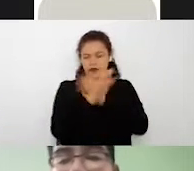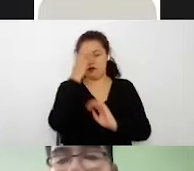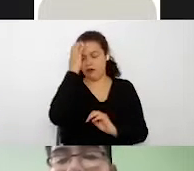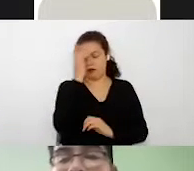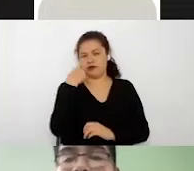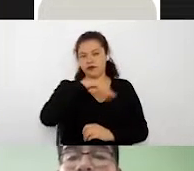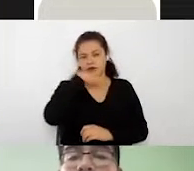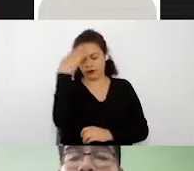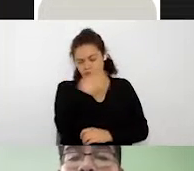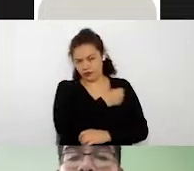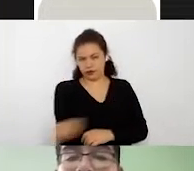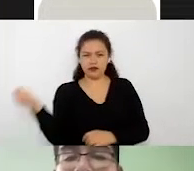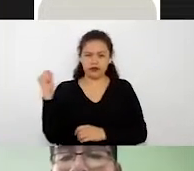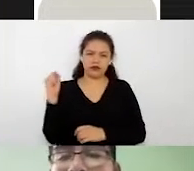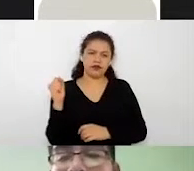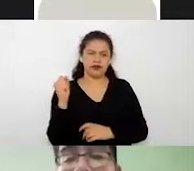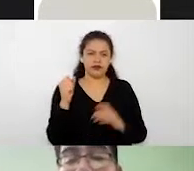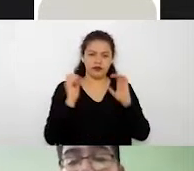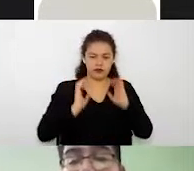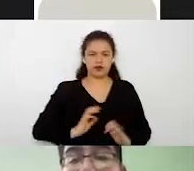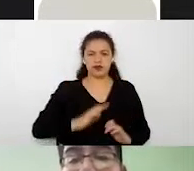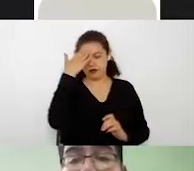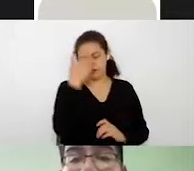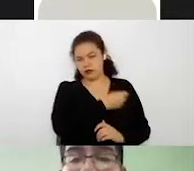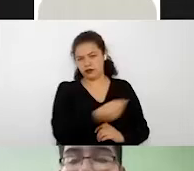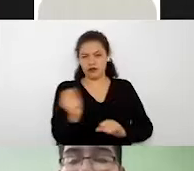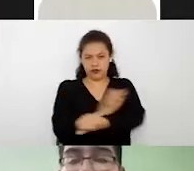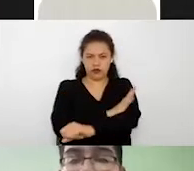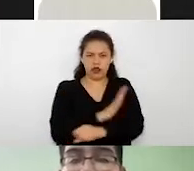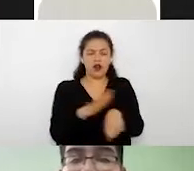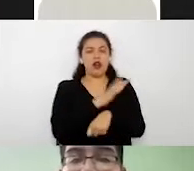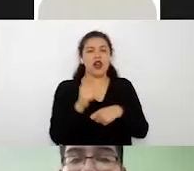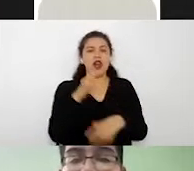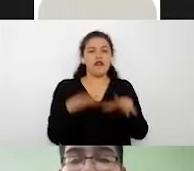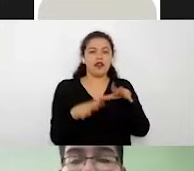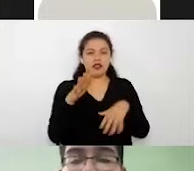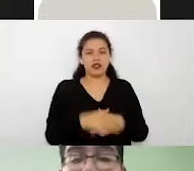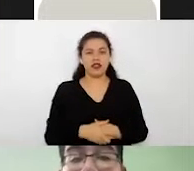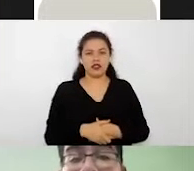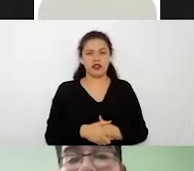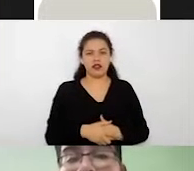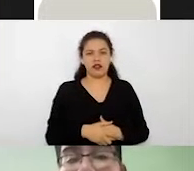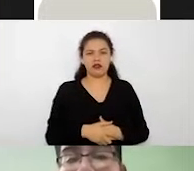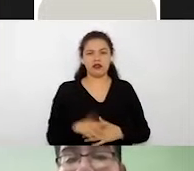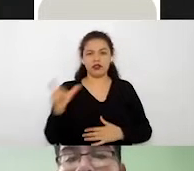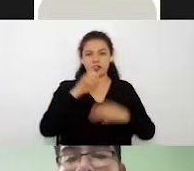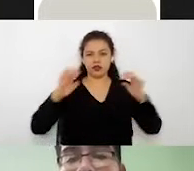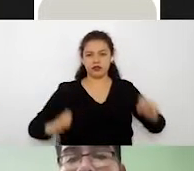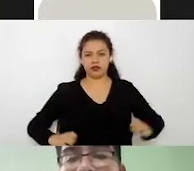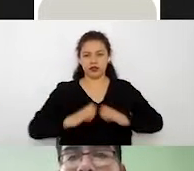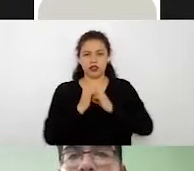física, nuestra capacidad emocional, porque en un momento de una emergencia como lo